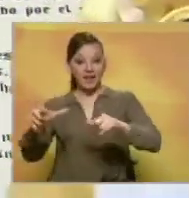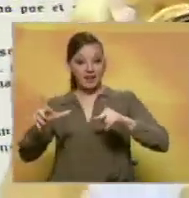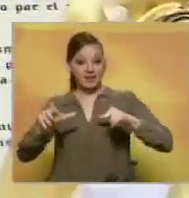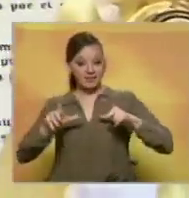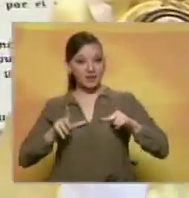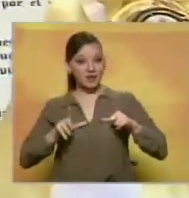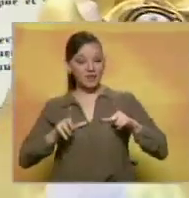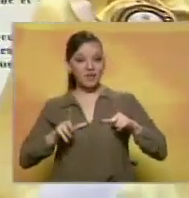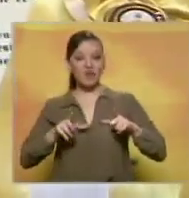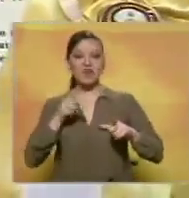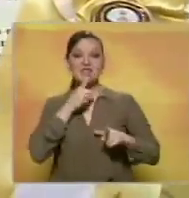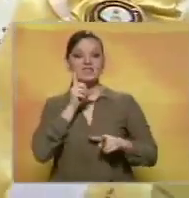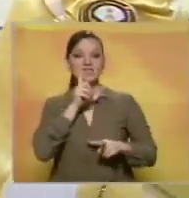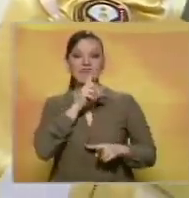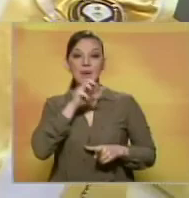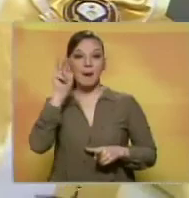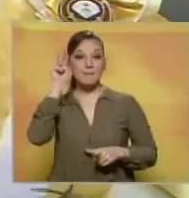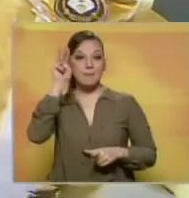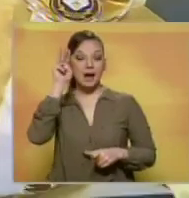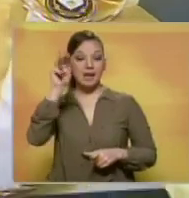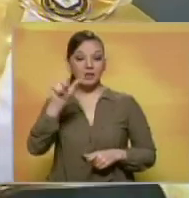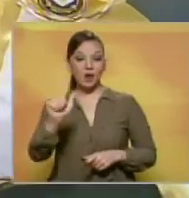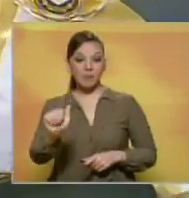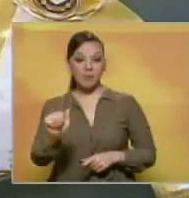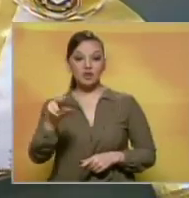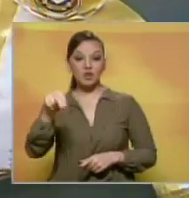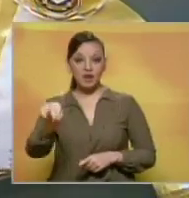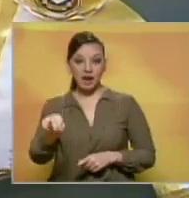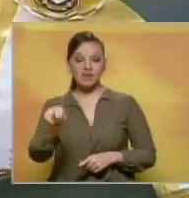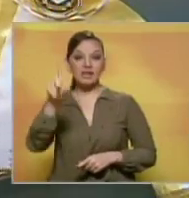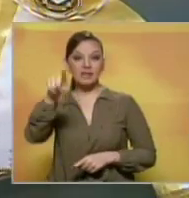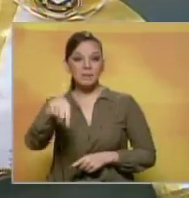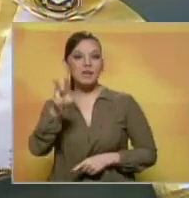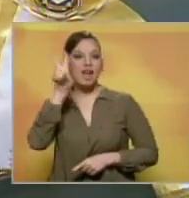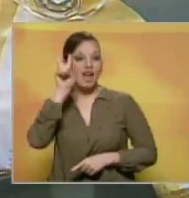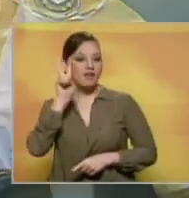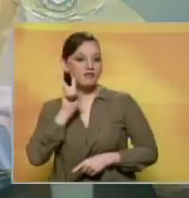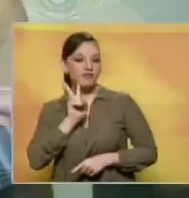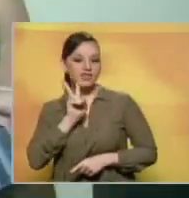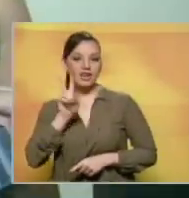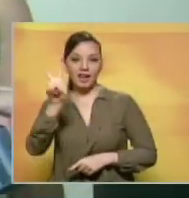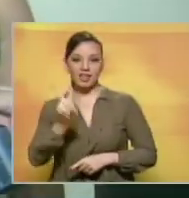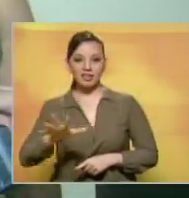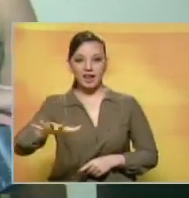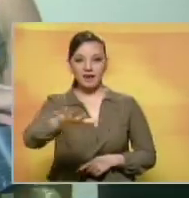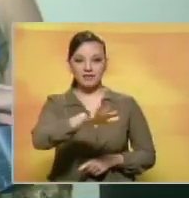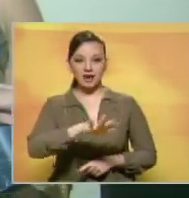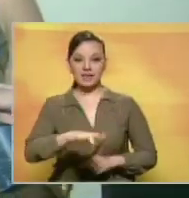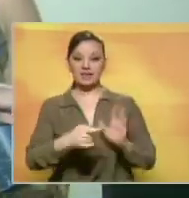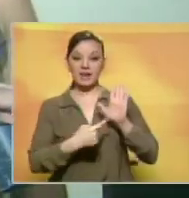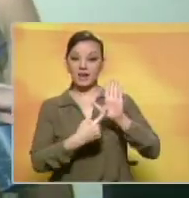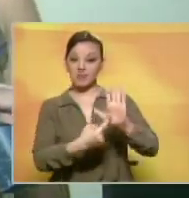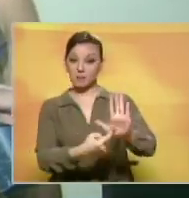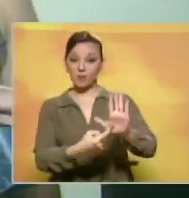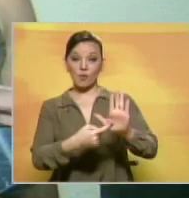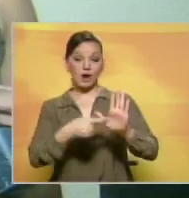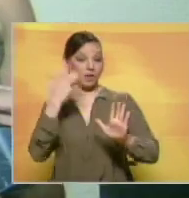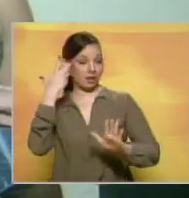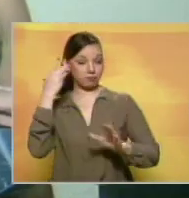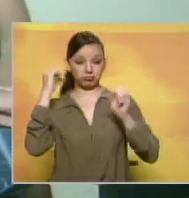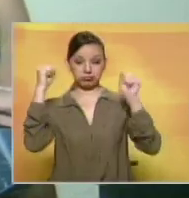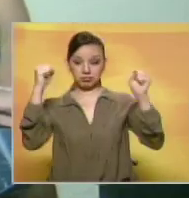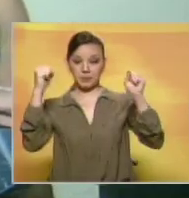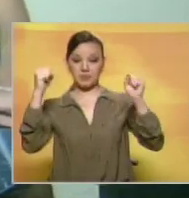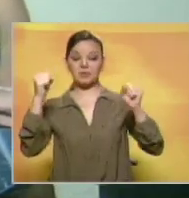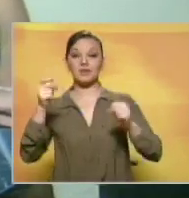la orden Maestro Armando Nava y Virgen del Valle en su primera clase por ser representación del talento nacional y promoción de